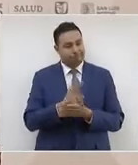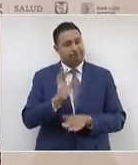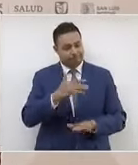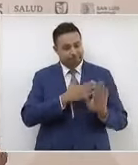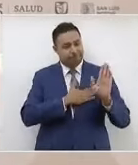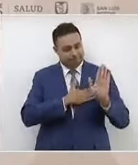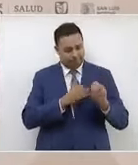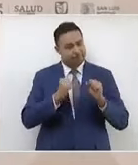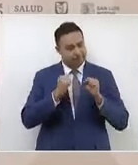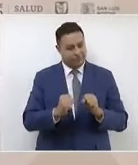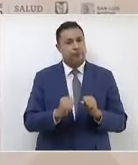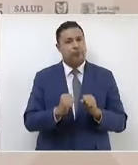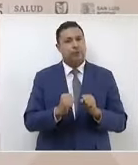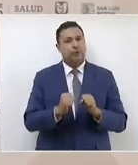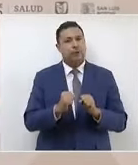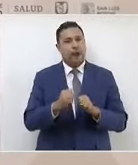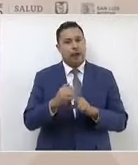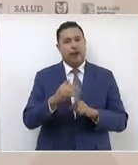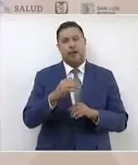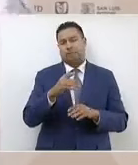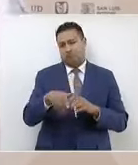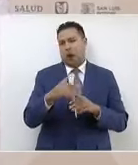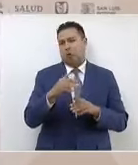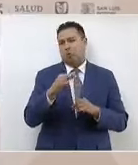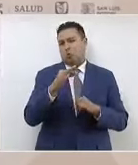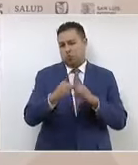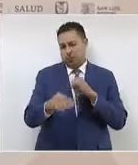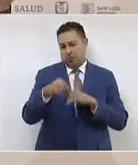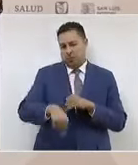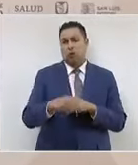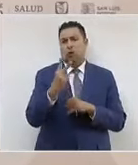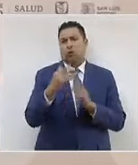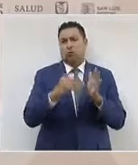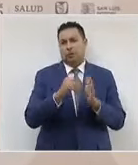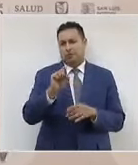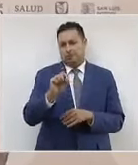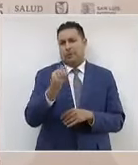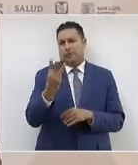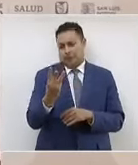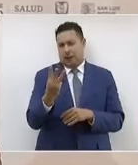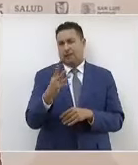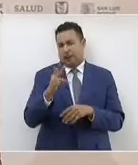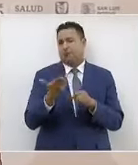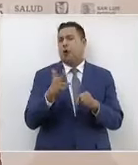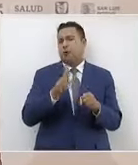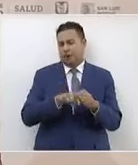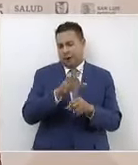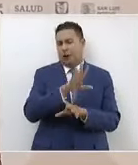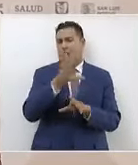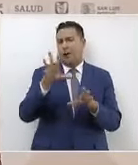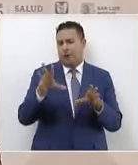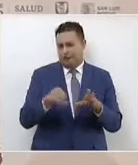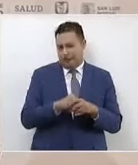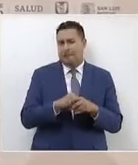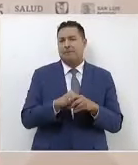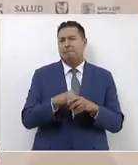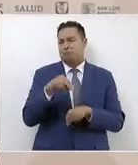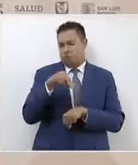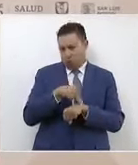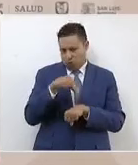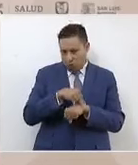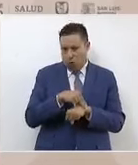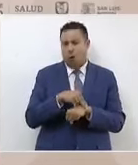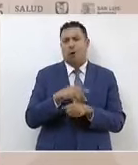lograr a finales de este año. Vamos a tener ya los centros de salud y los hospitales equipados con médicos,